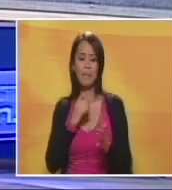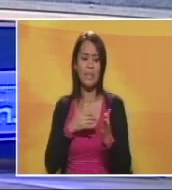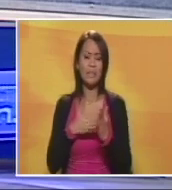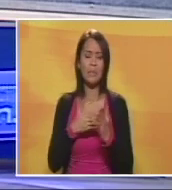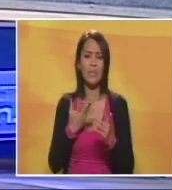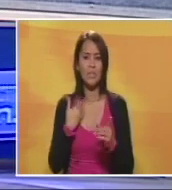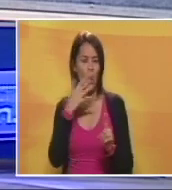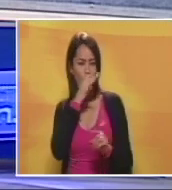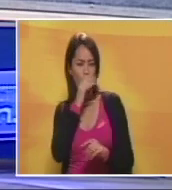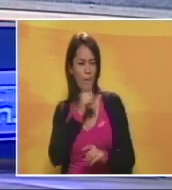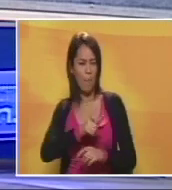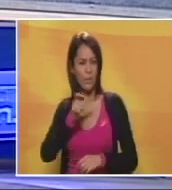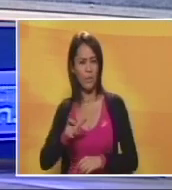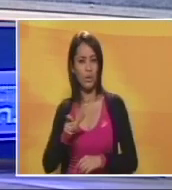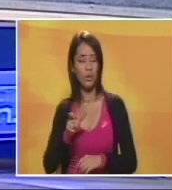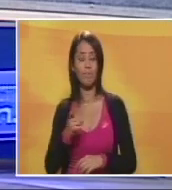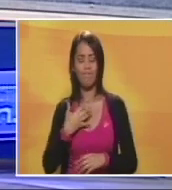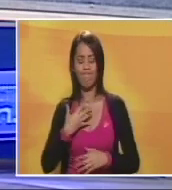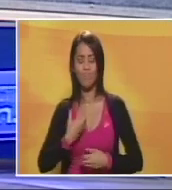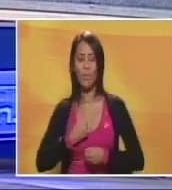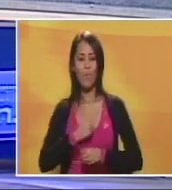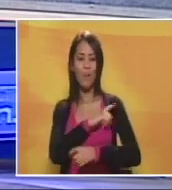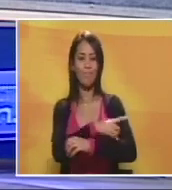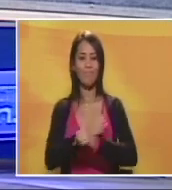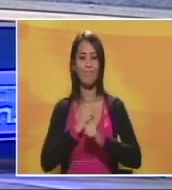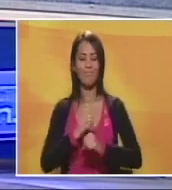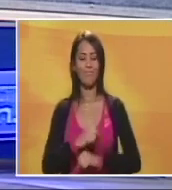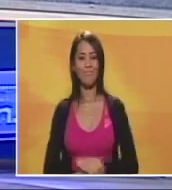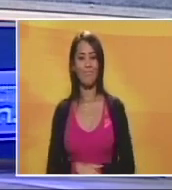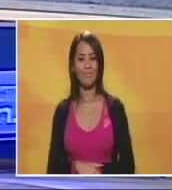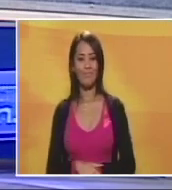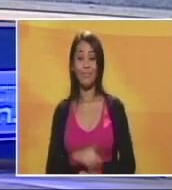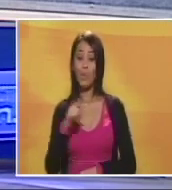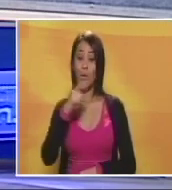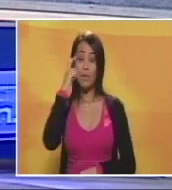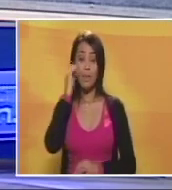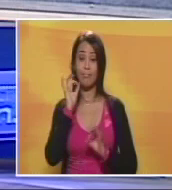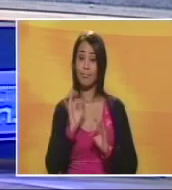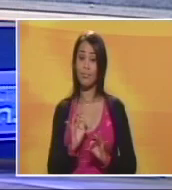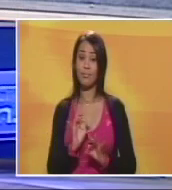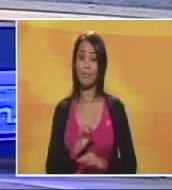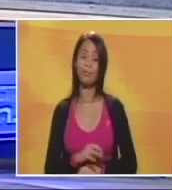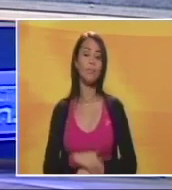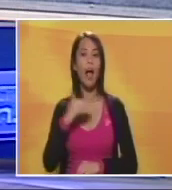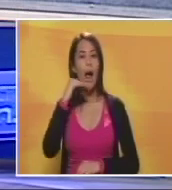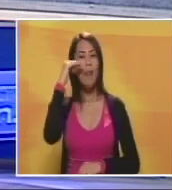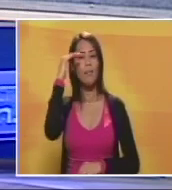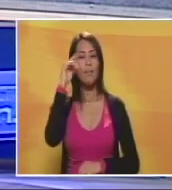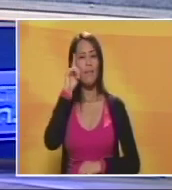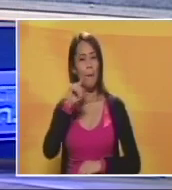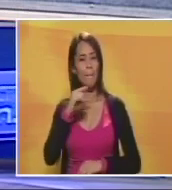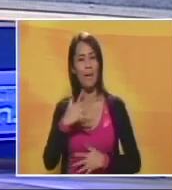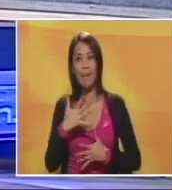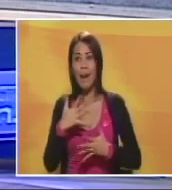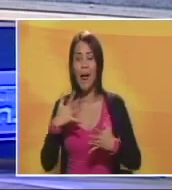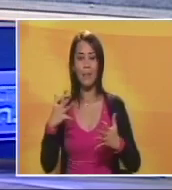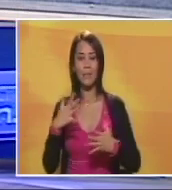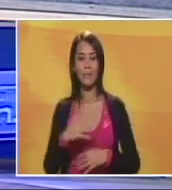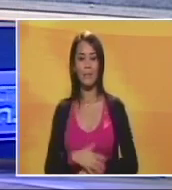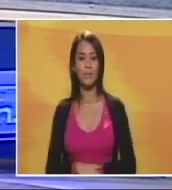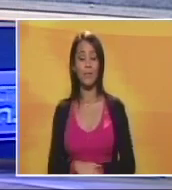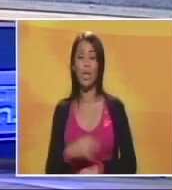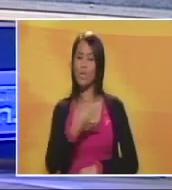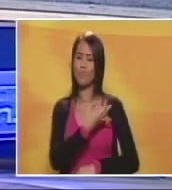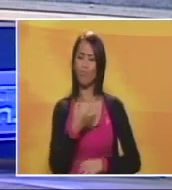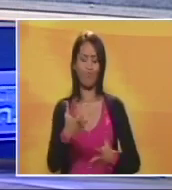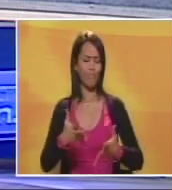causa de burla de otros, es tu gran fortaleza. Así es. Hoy día no solamente es alta, sino grande y una campeona